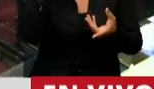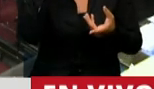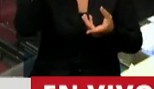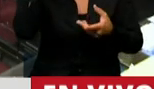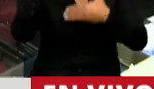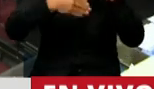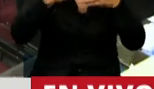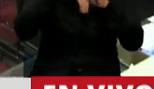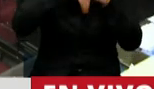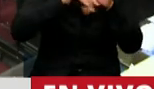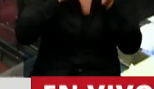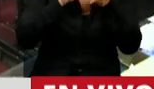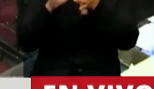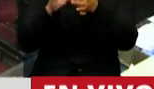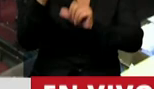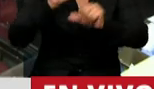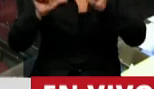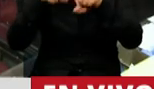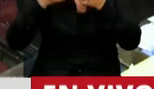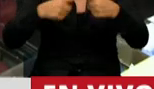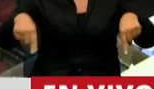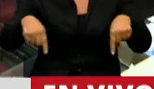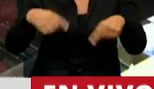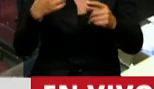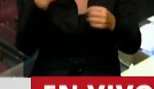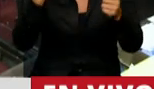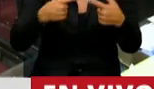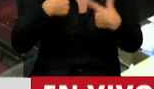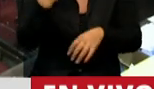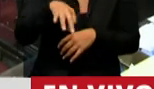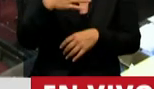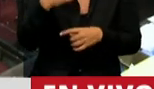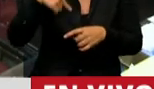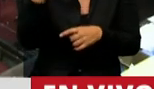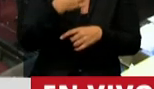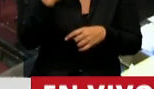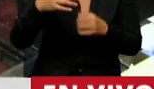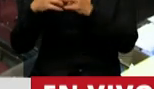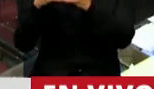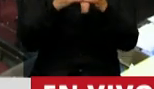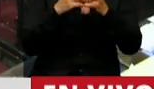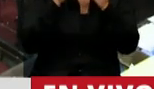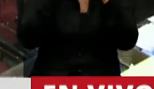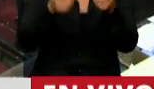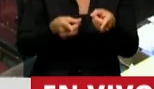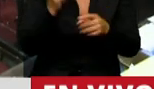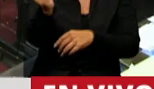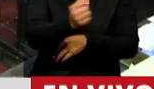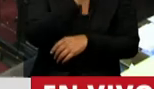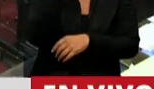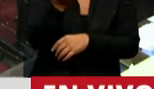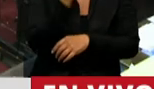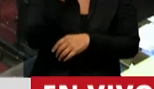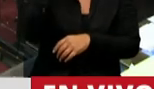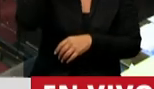desarrollo basado en la ciencia y tecnología obliga a que discutamos estas cosas. Luego, también la importancia de pensar